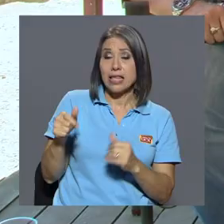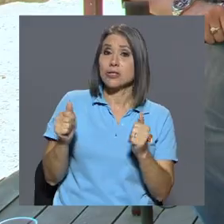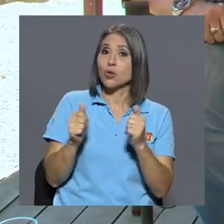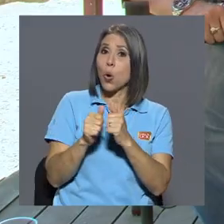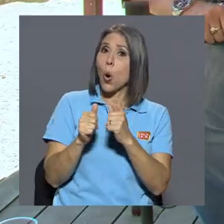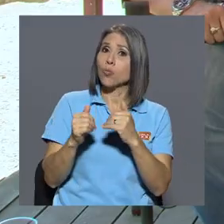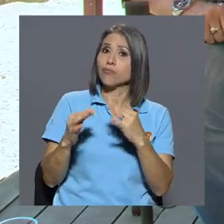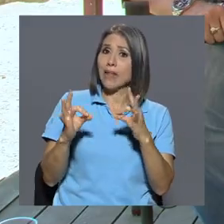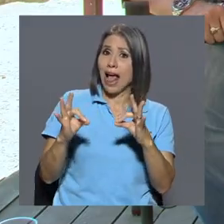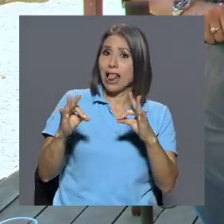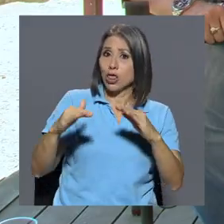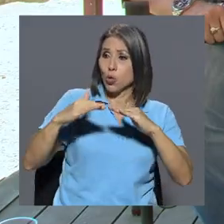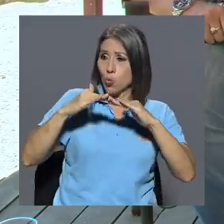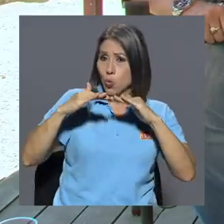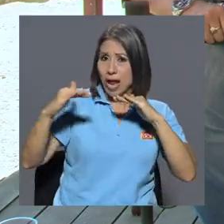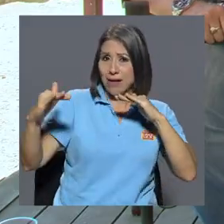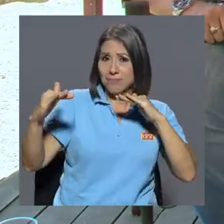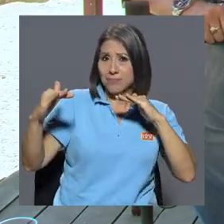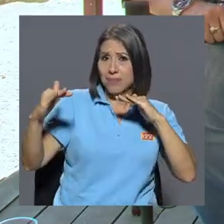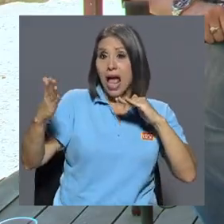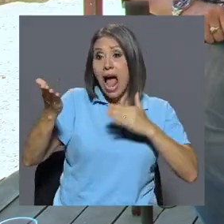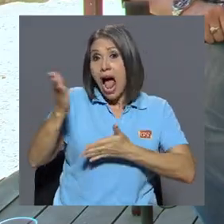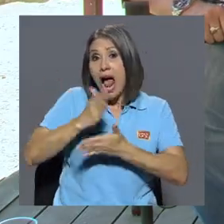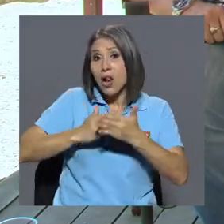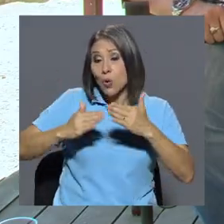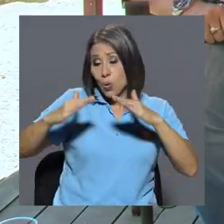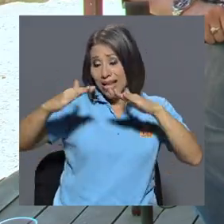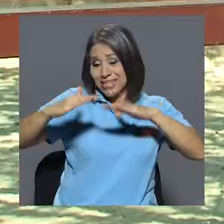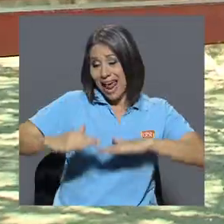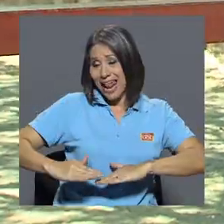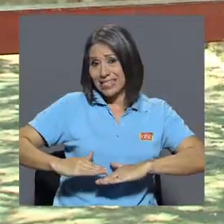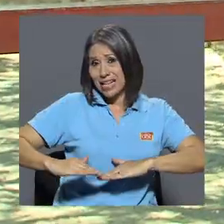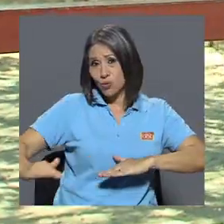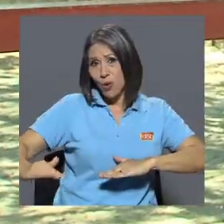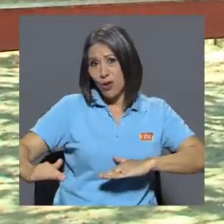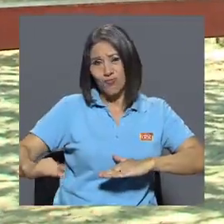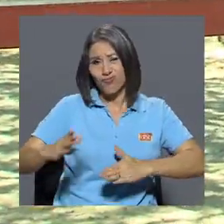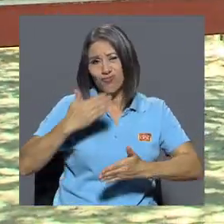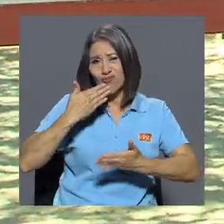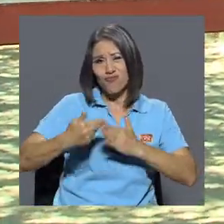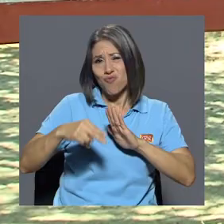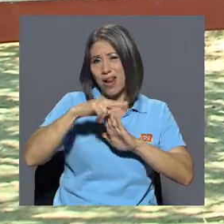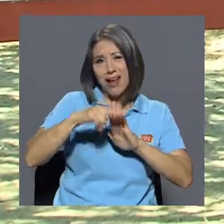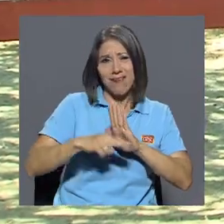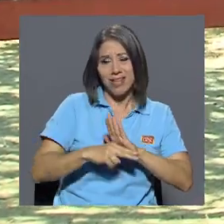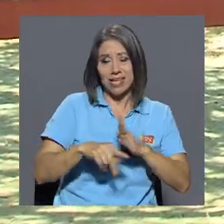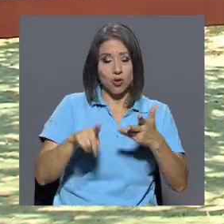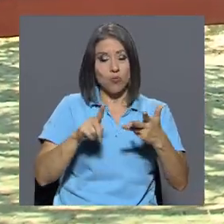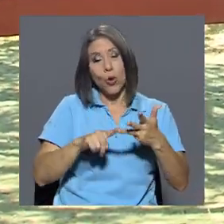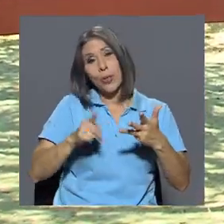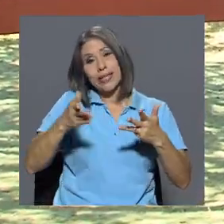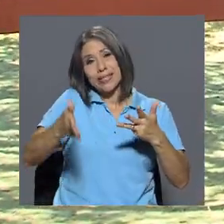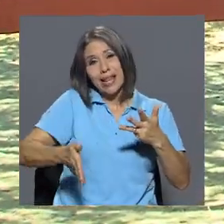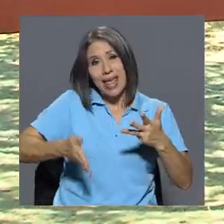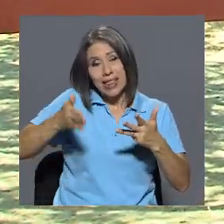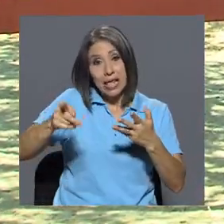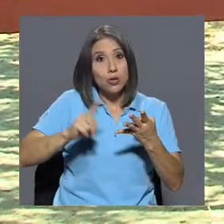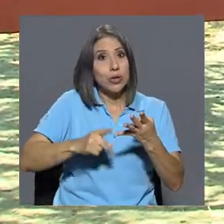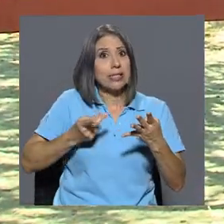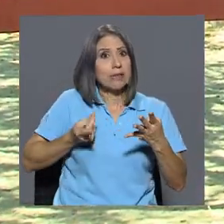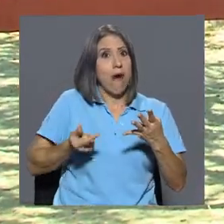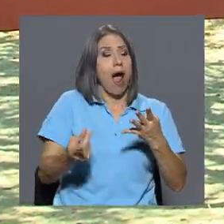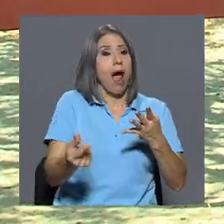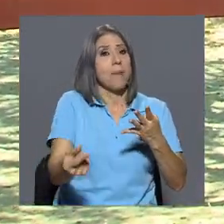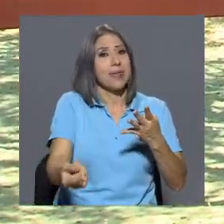Hay unas que son al ras del suelo, no tienen muy buena calificación. Hay unas que son lentas, otras que son